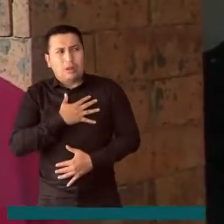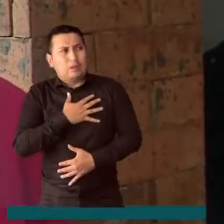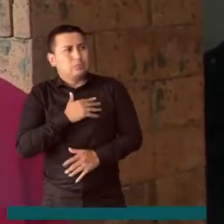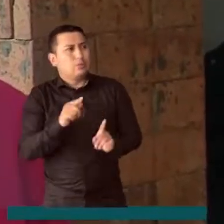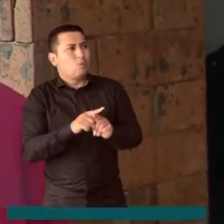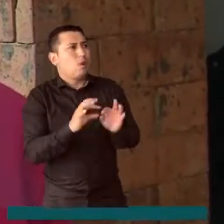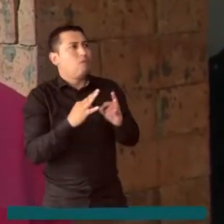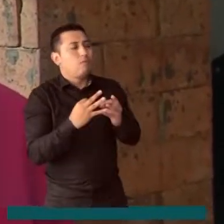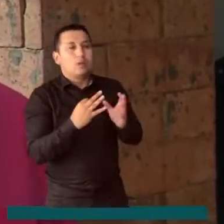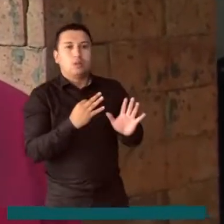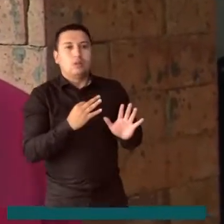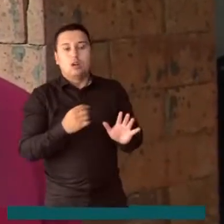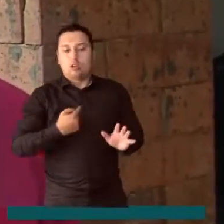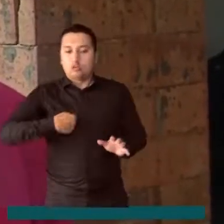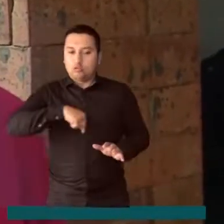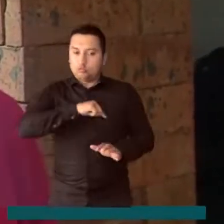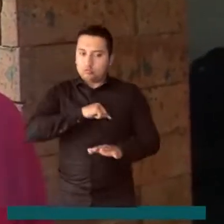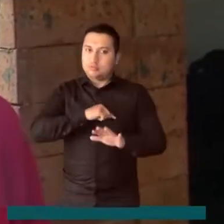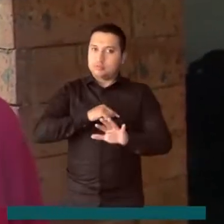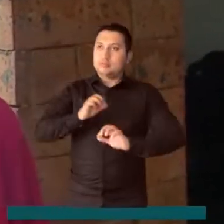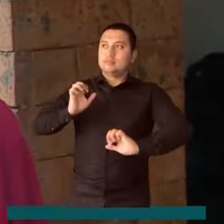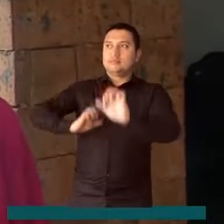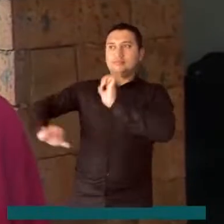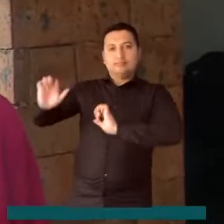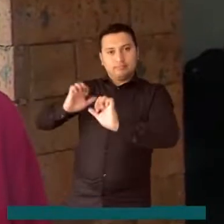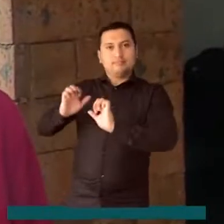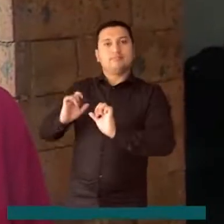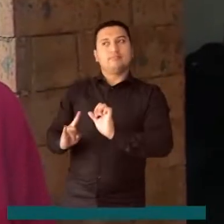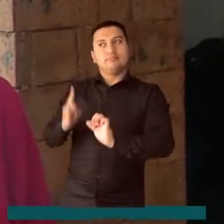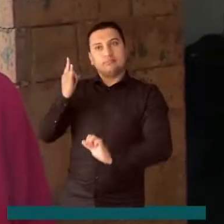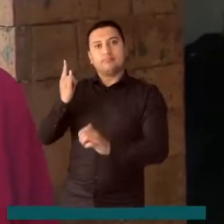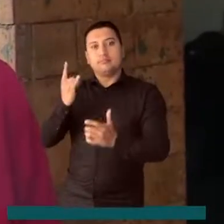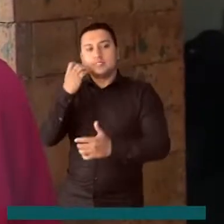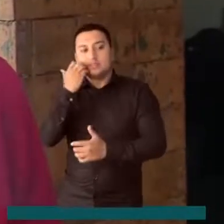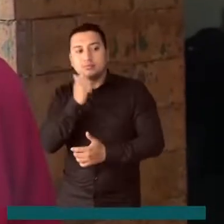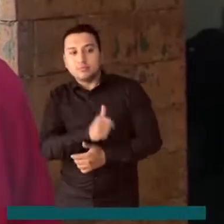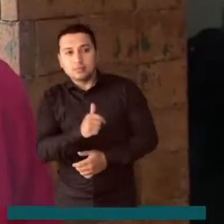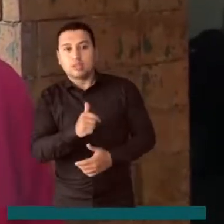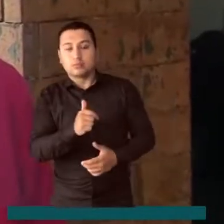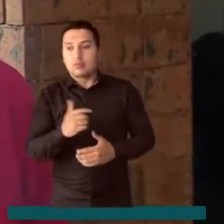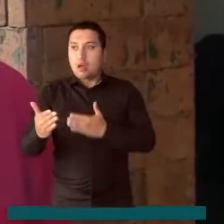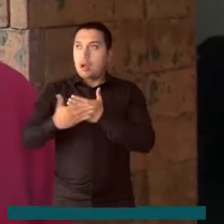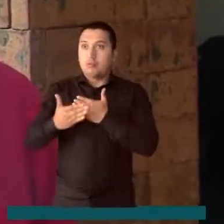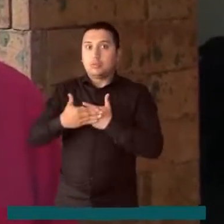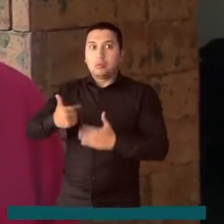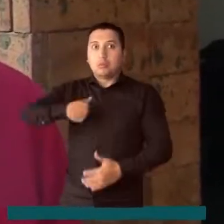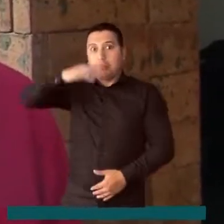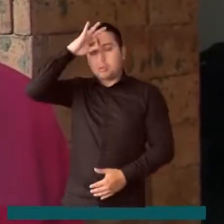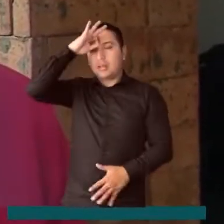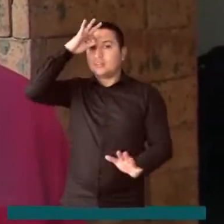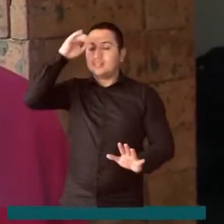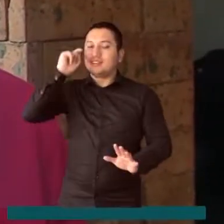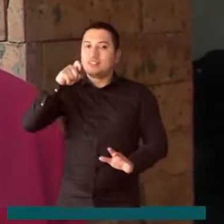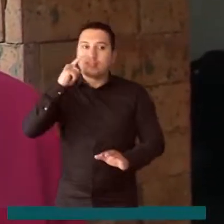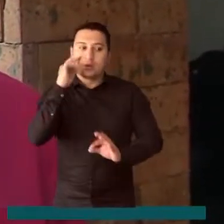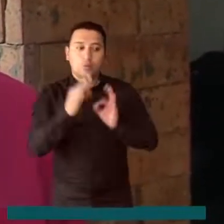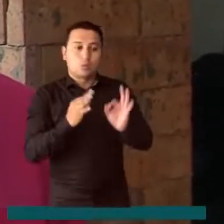lo que nos pasa a nosotros con el gato. Entonces, si hubiera tenido de pronto, no sé, alguna prevención, aunque esa enfermedad es complicada, pero